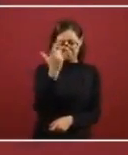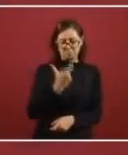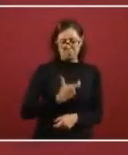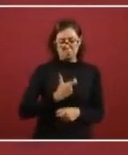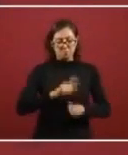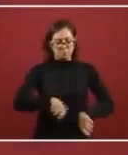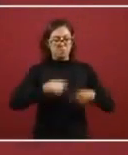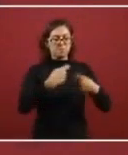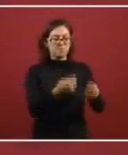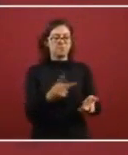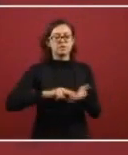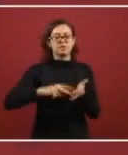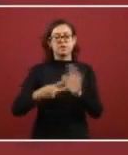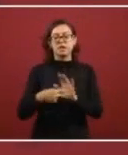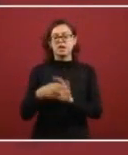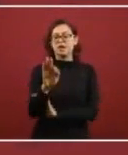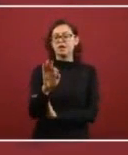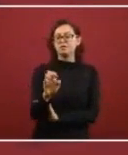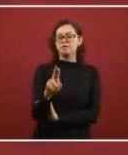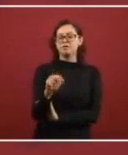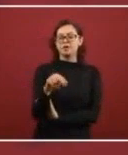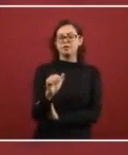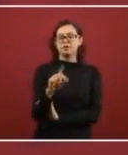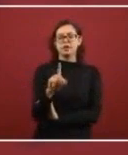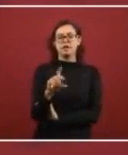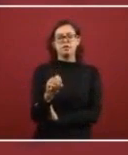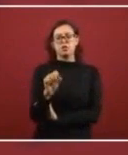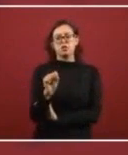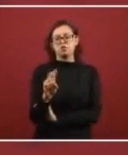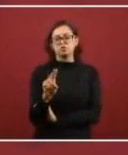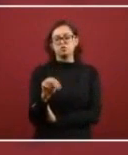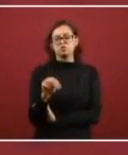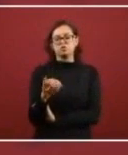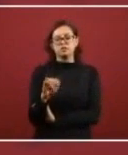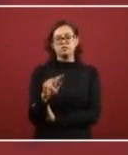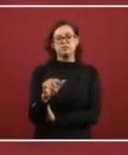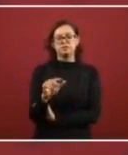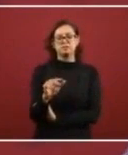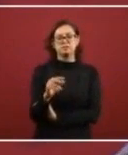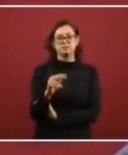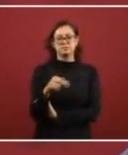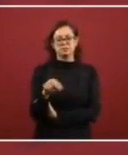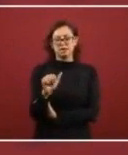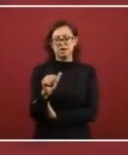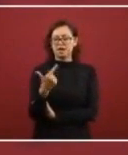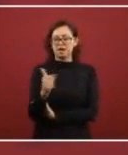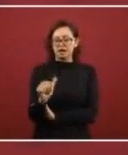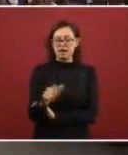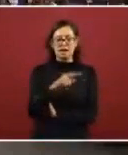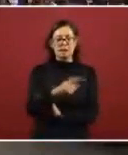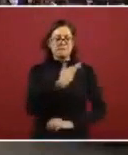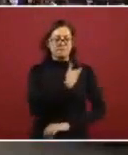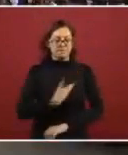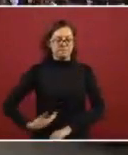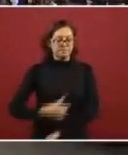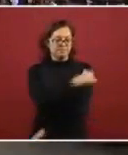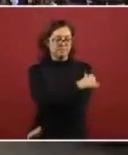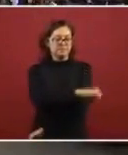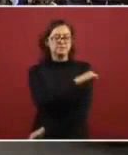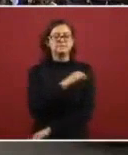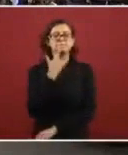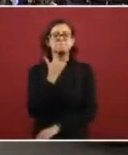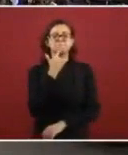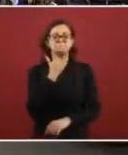Fernando Subinaga Cárdenas, presidente nacional de Cruz Roja Mexicana, quien lo recibe en